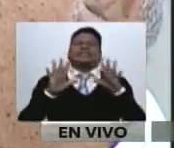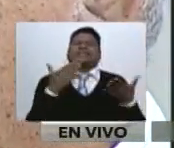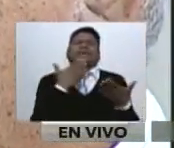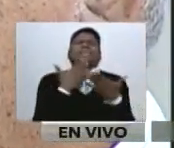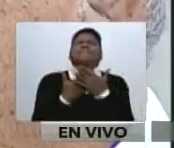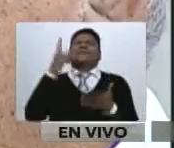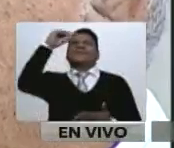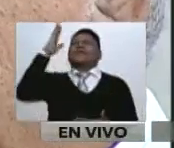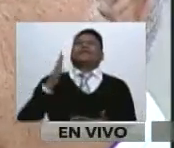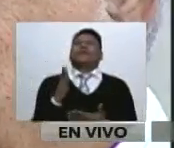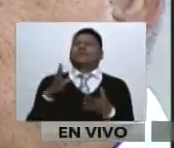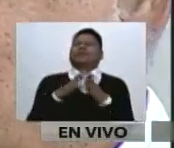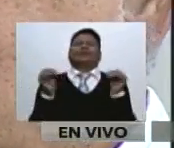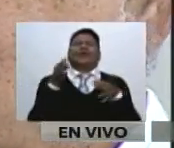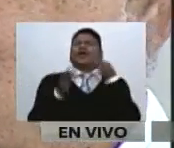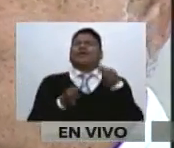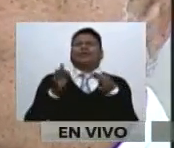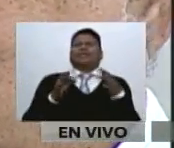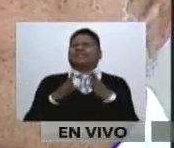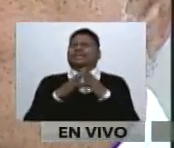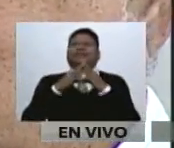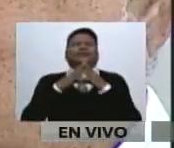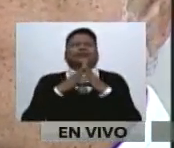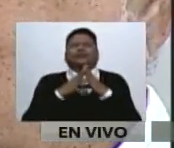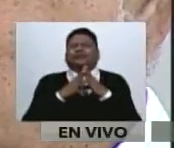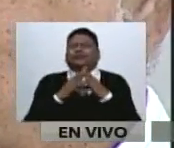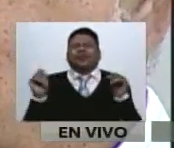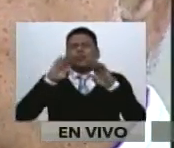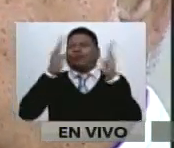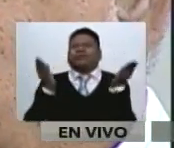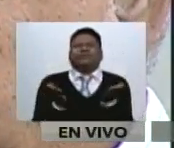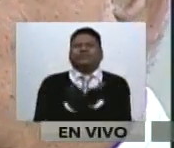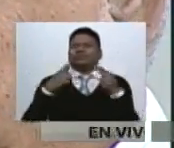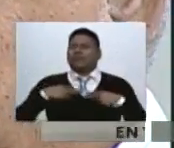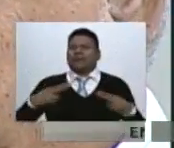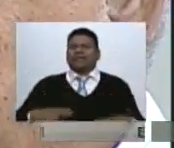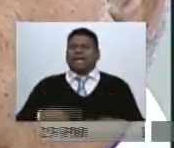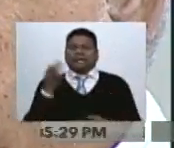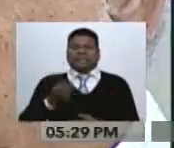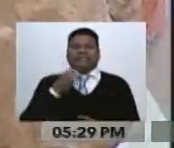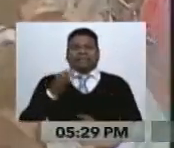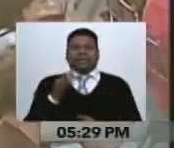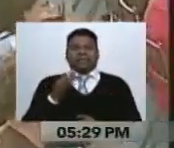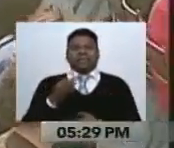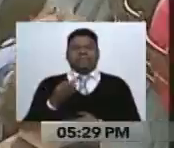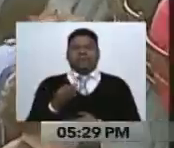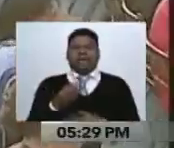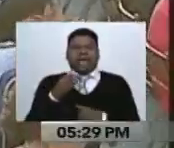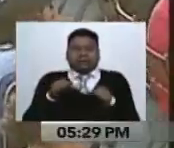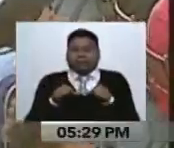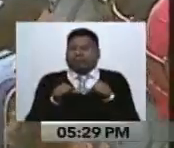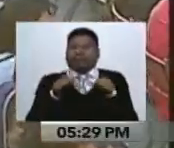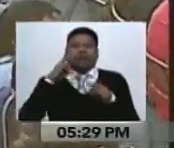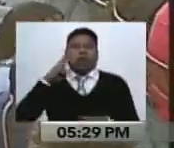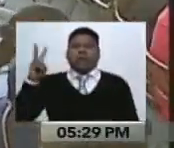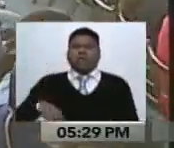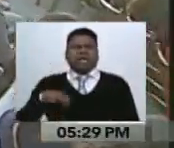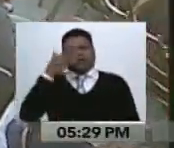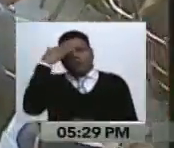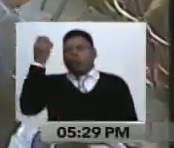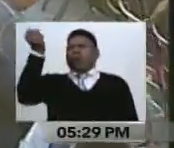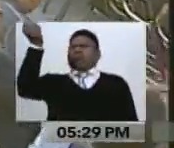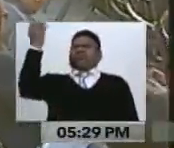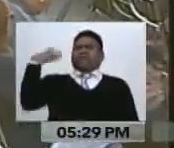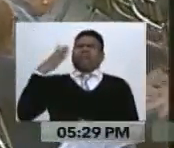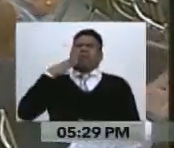Dios por la justicia, por toda la humanidad, porque en Venezuela siempre reine la verdad. Pido a Dios que no se olvide la lucha de los